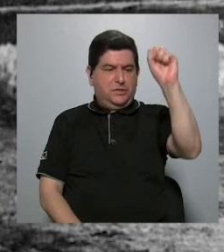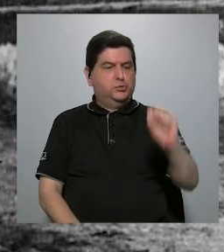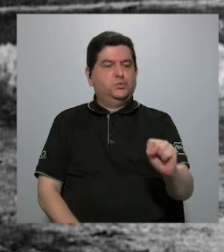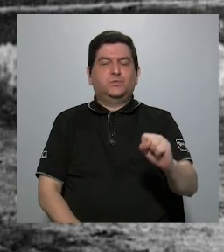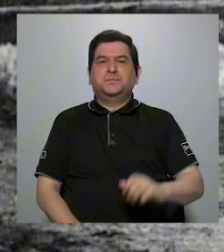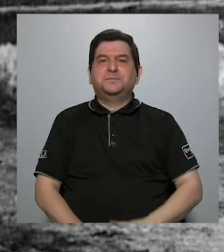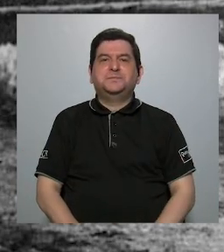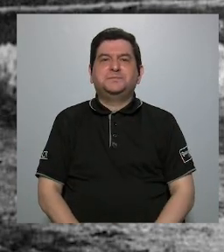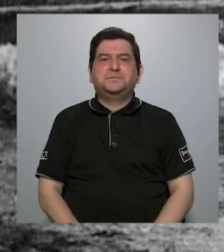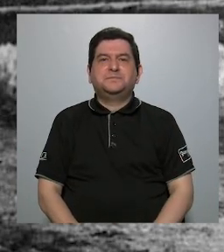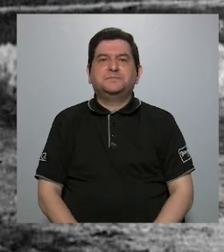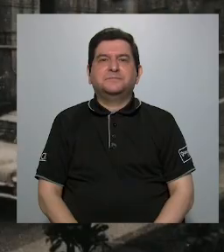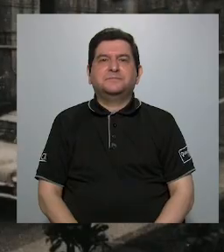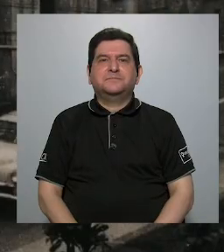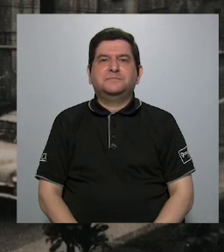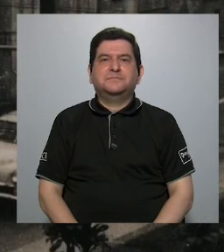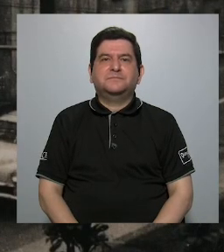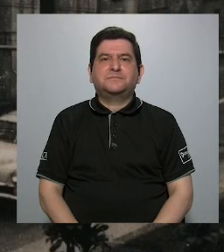sur.